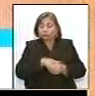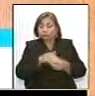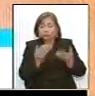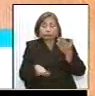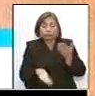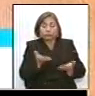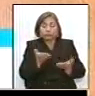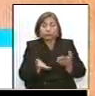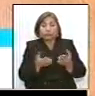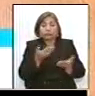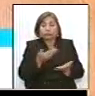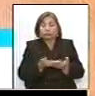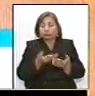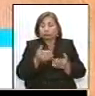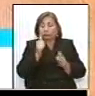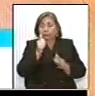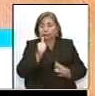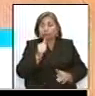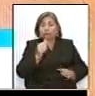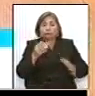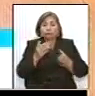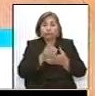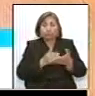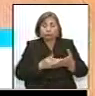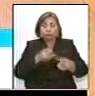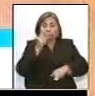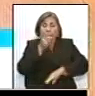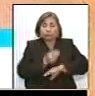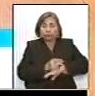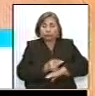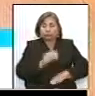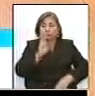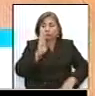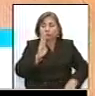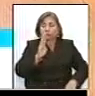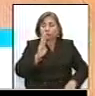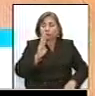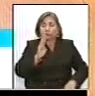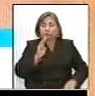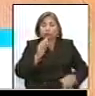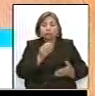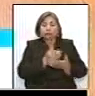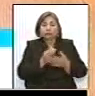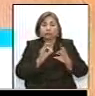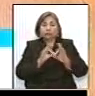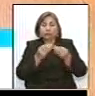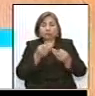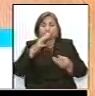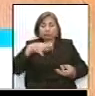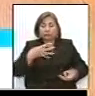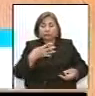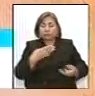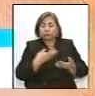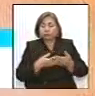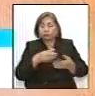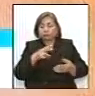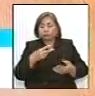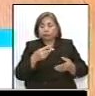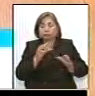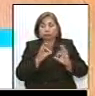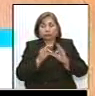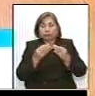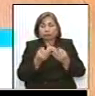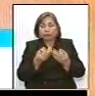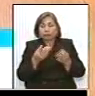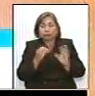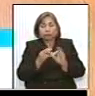de las siguientes circunstancias. A. Ser parte de los hechos denunciados. B. Tener parentesco hasta el cuarto grado de consanguinidad o segundo de afinidad con el